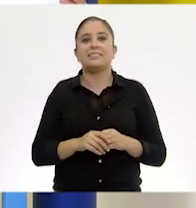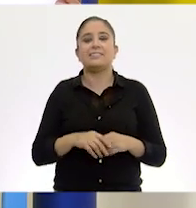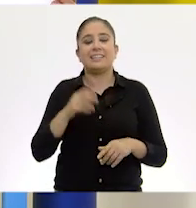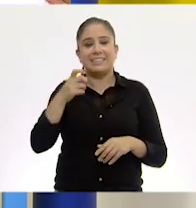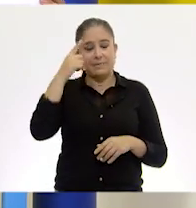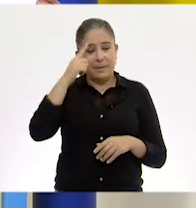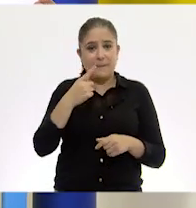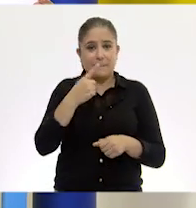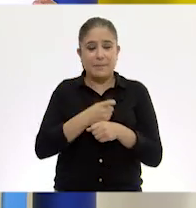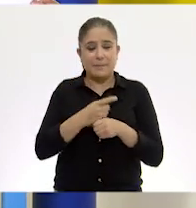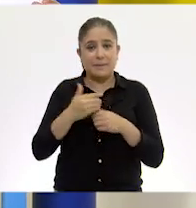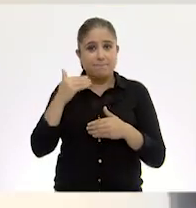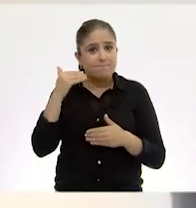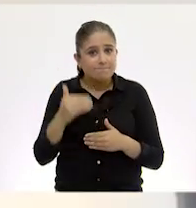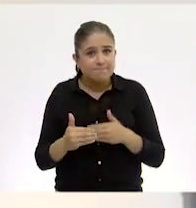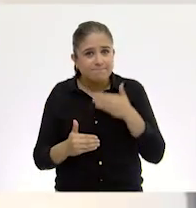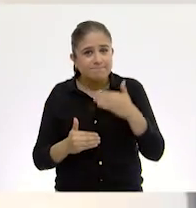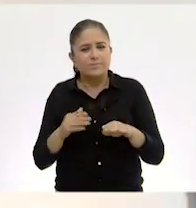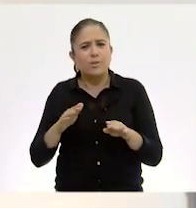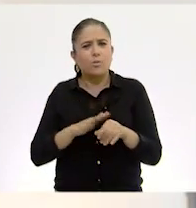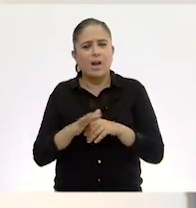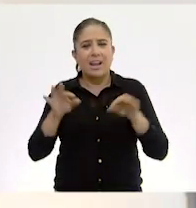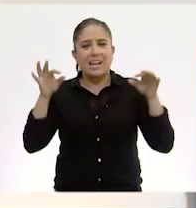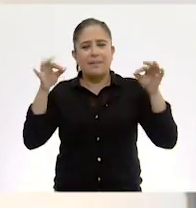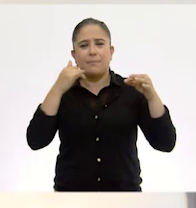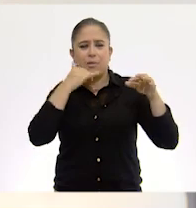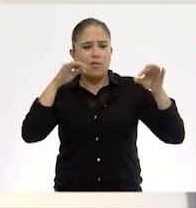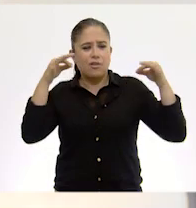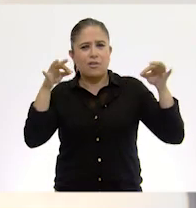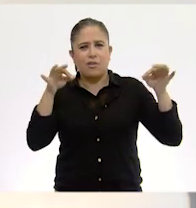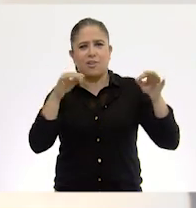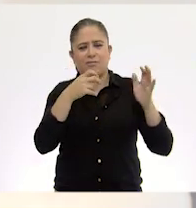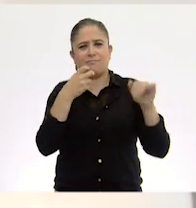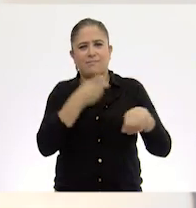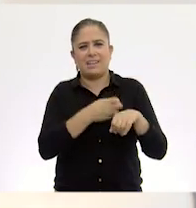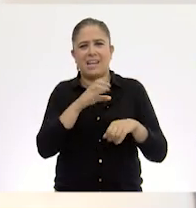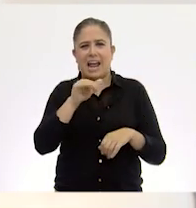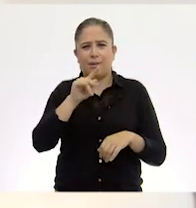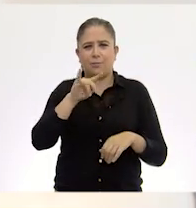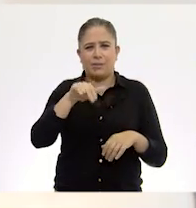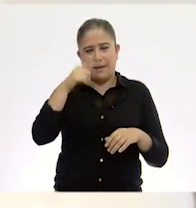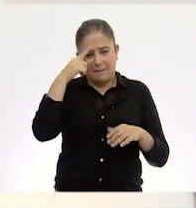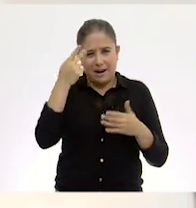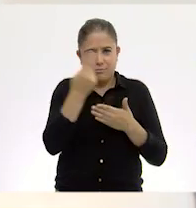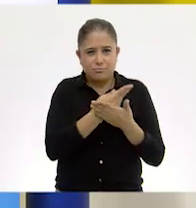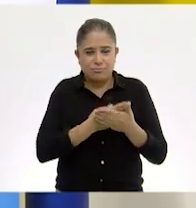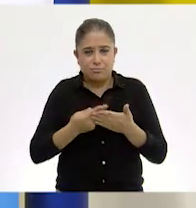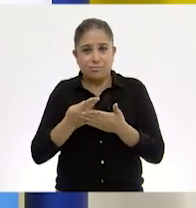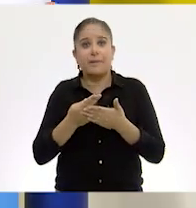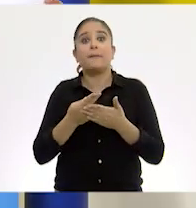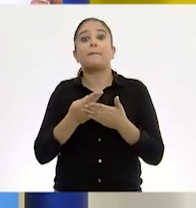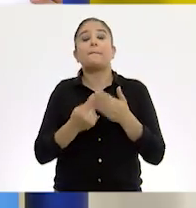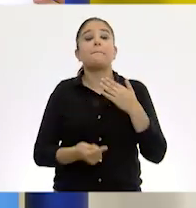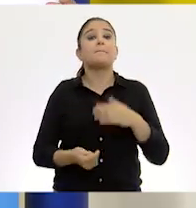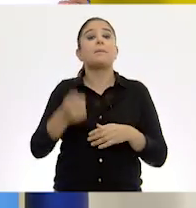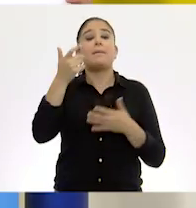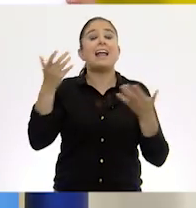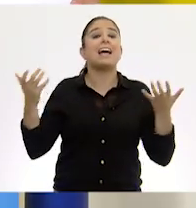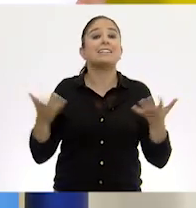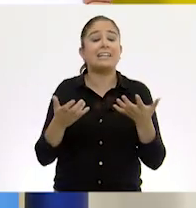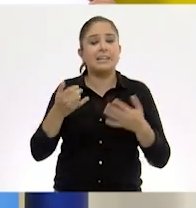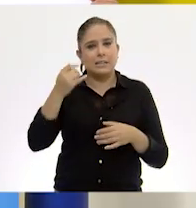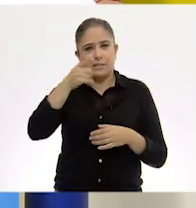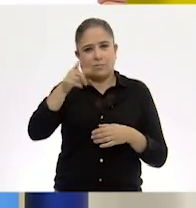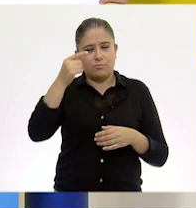primer paso para tomar decisiones y plasmarlas? ¿Qué tendremos que hacer primero? Ay, el primer paso es crear